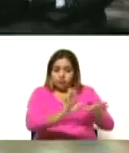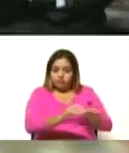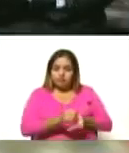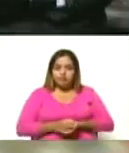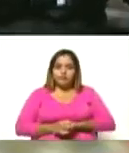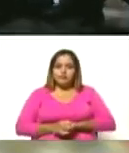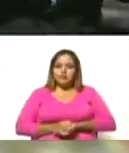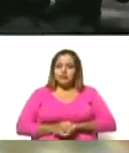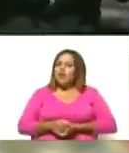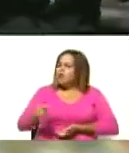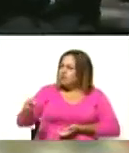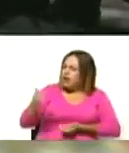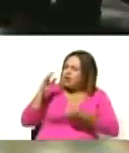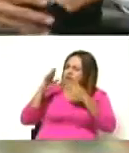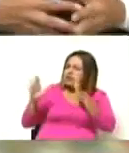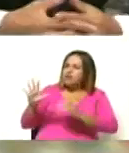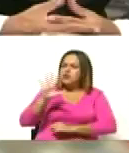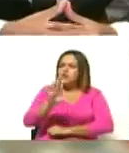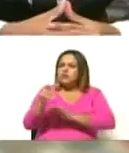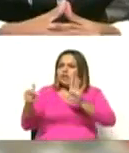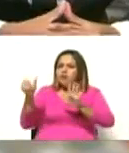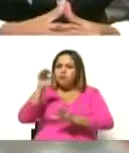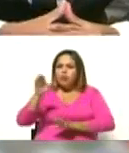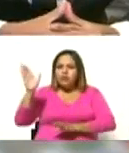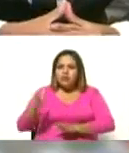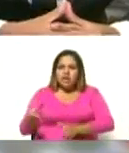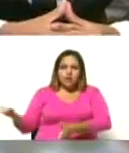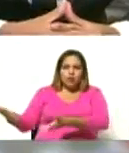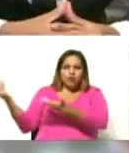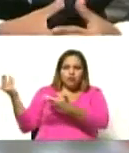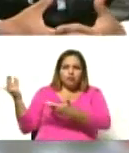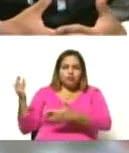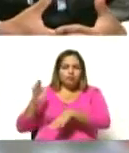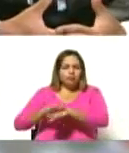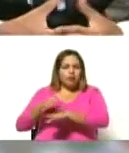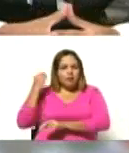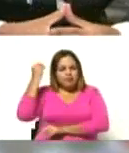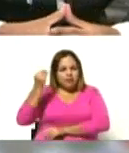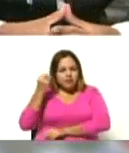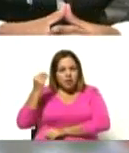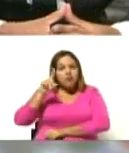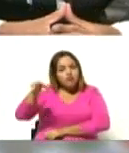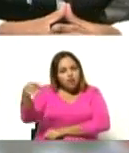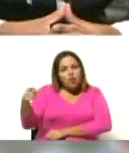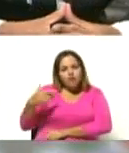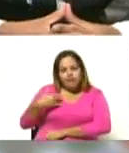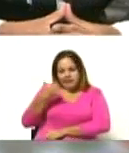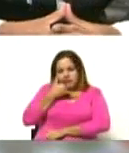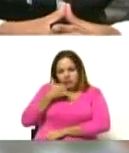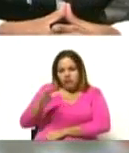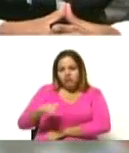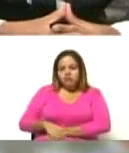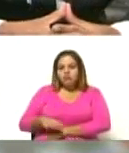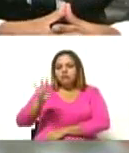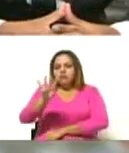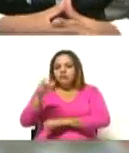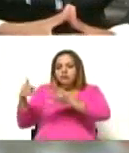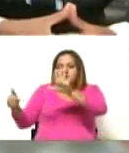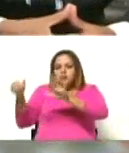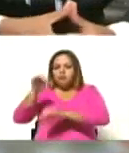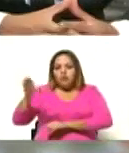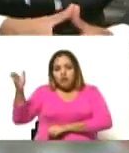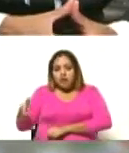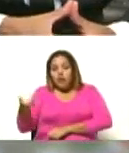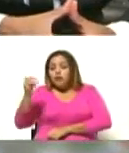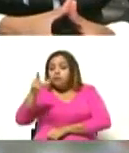ese 56% que tenemos acá, porque me da la impresión, y corríjame si me equivoco, que ese 56%, hay tanto